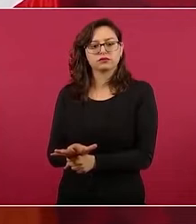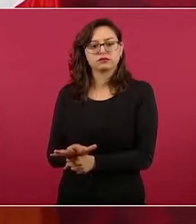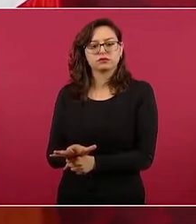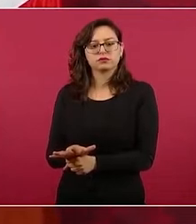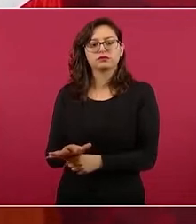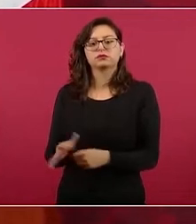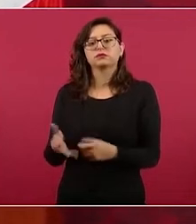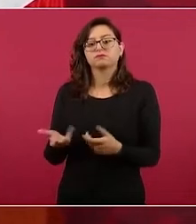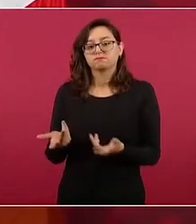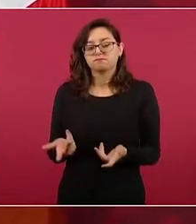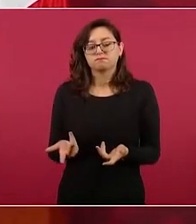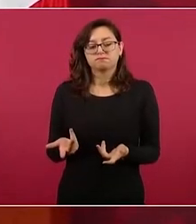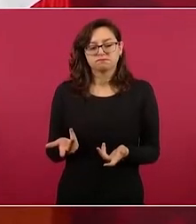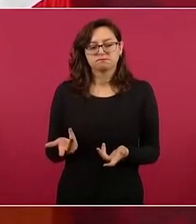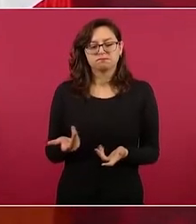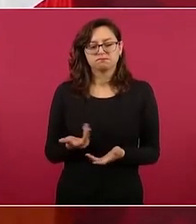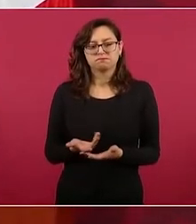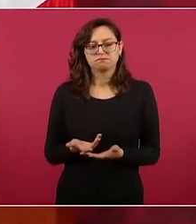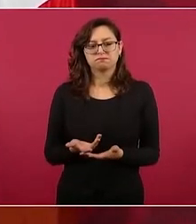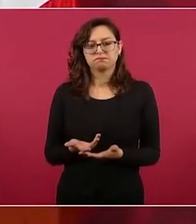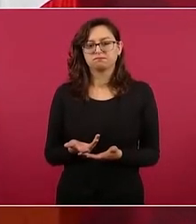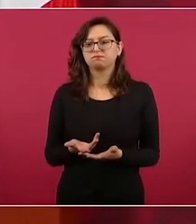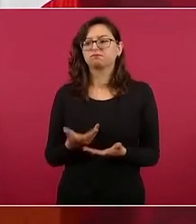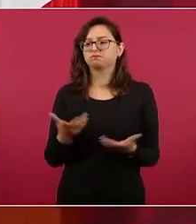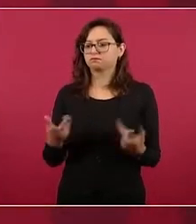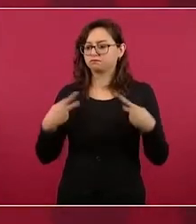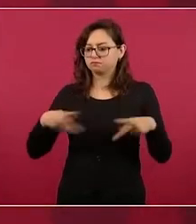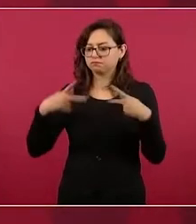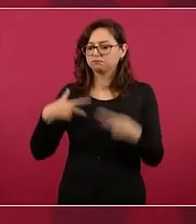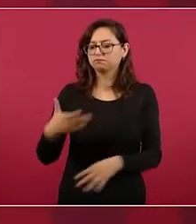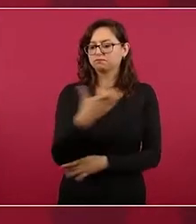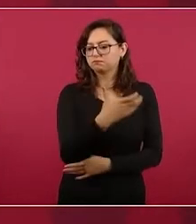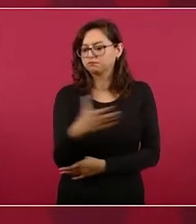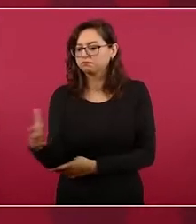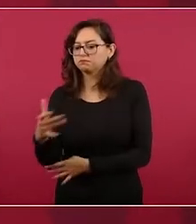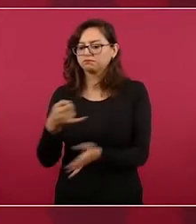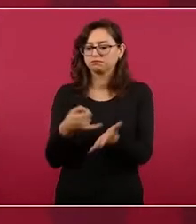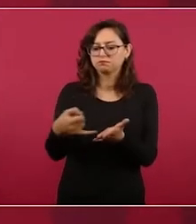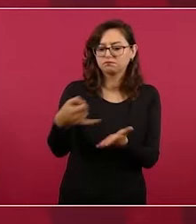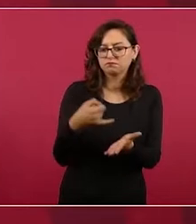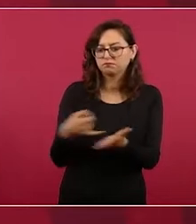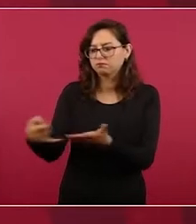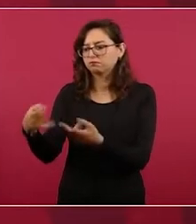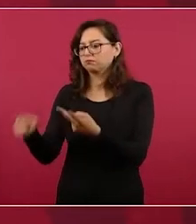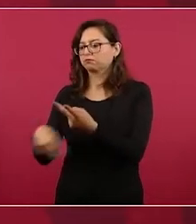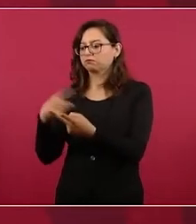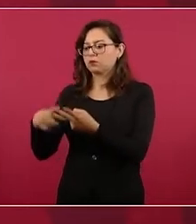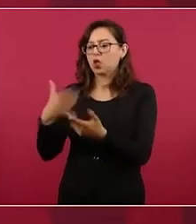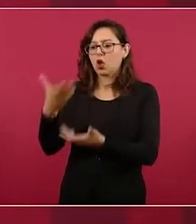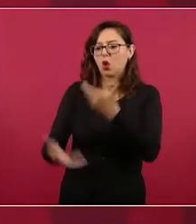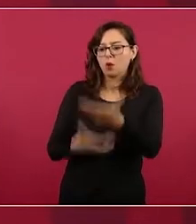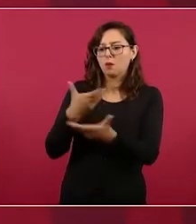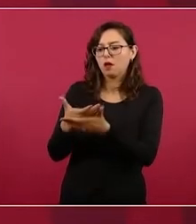en un acuerdo con productores, con distribuidores, con comerciantes. Han cumplido